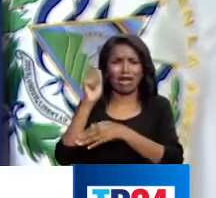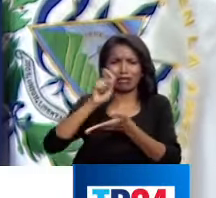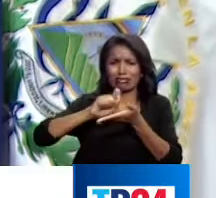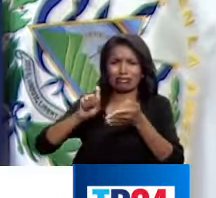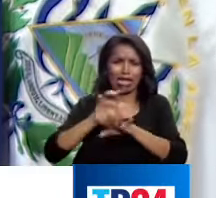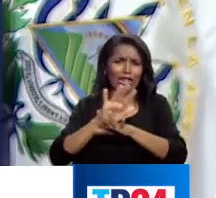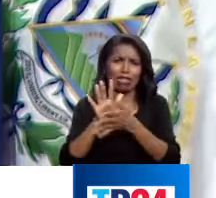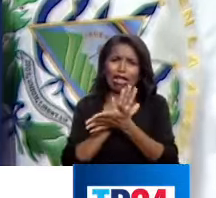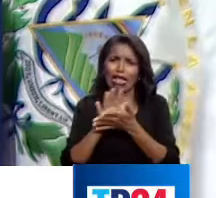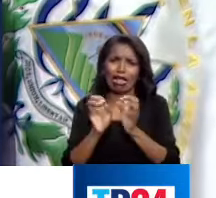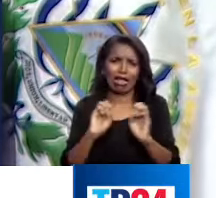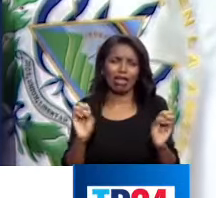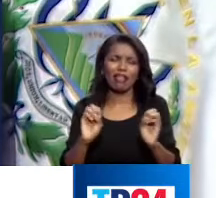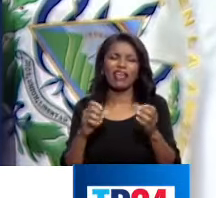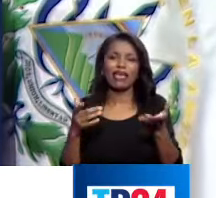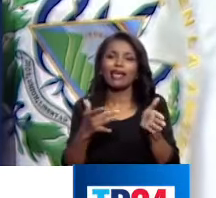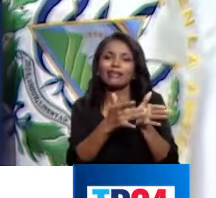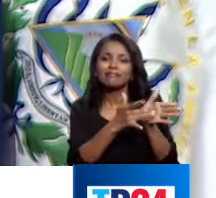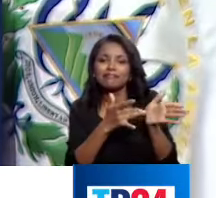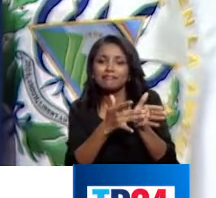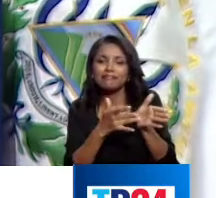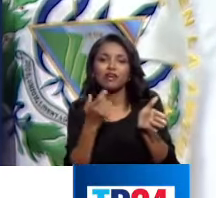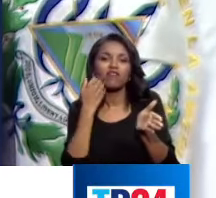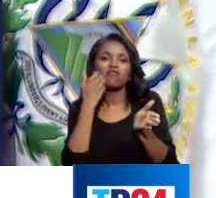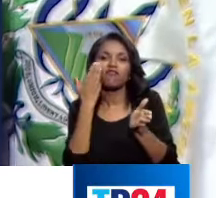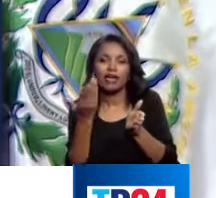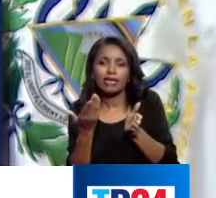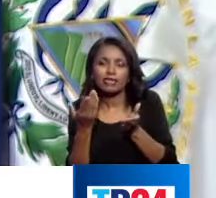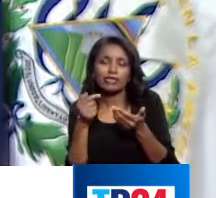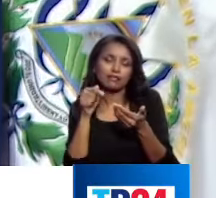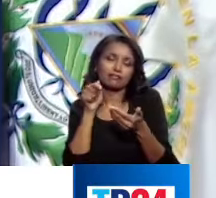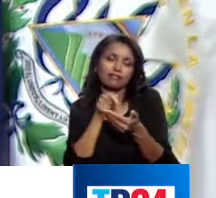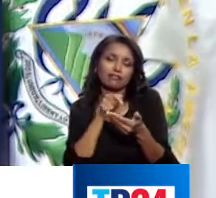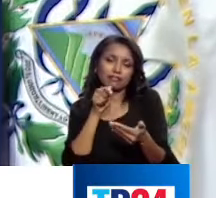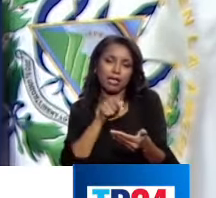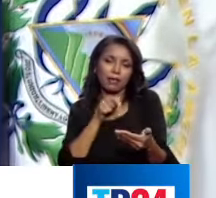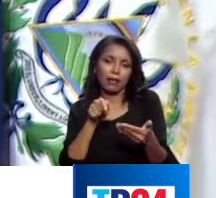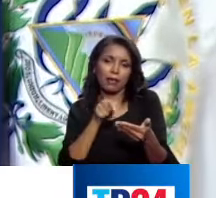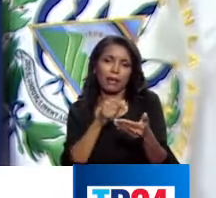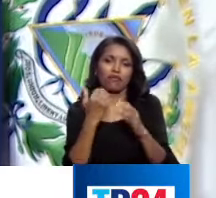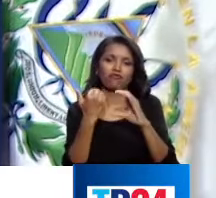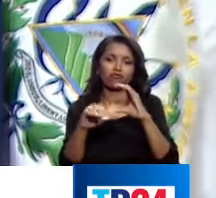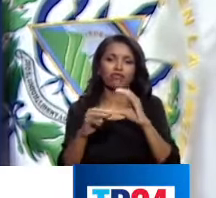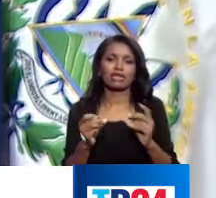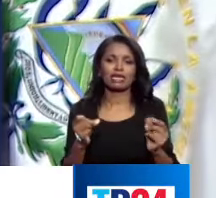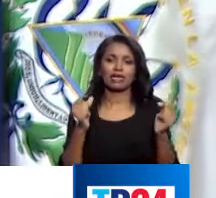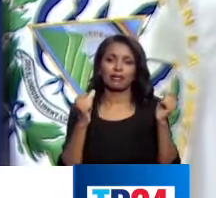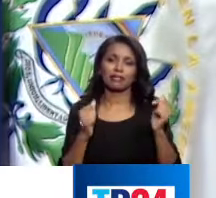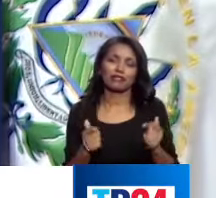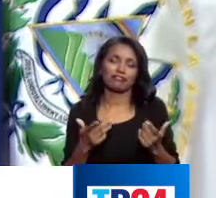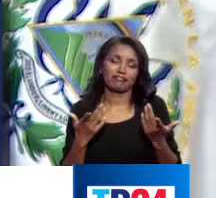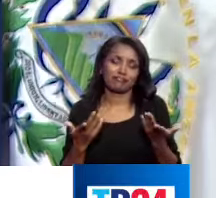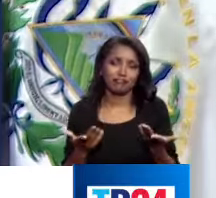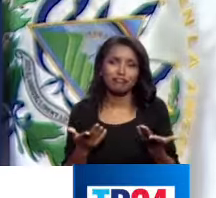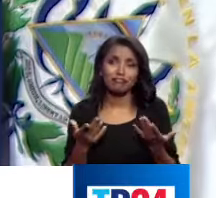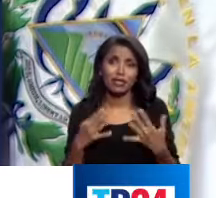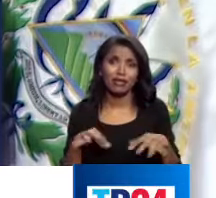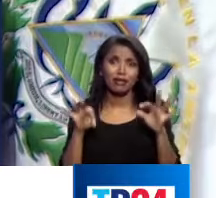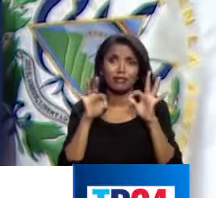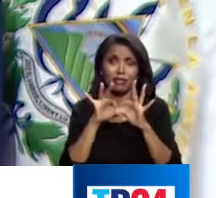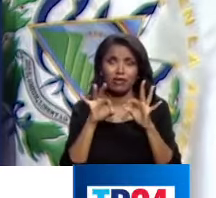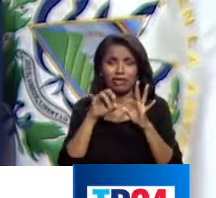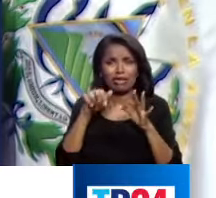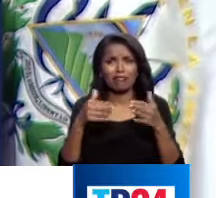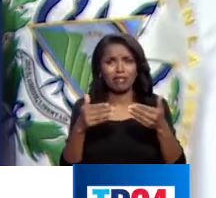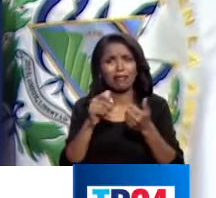Podemos tener tecnología para que cuando un turista venga, llene los documentos y tener información real para tomar las decisiones dentro del